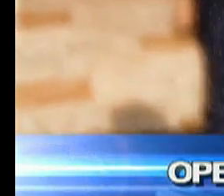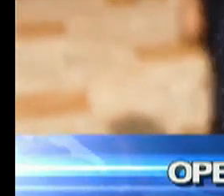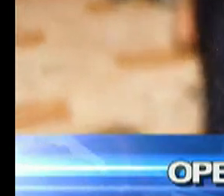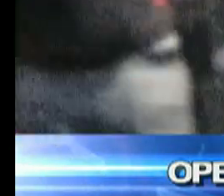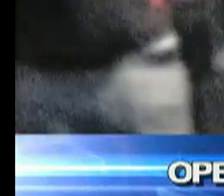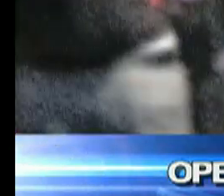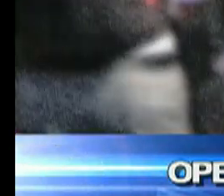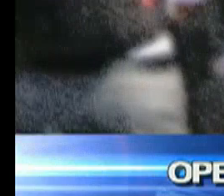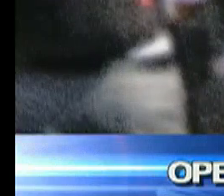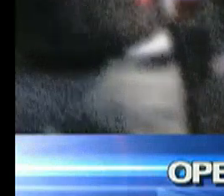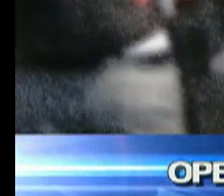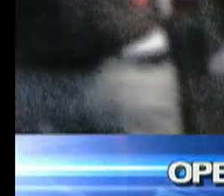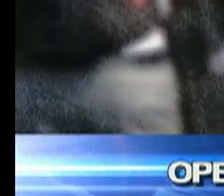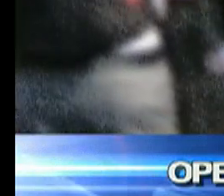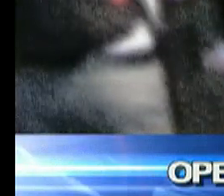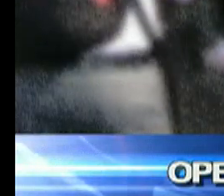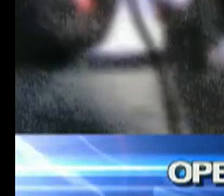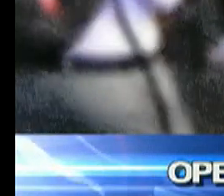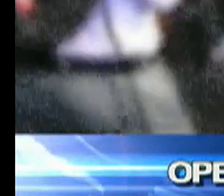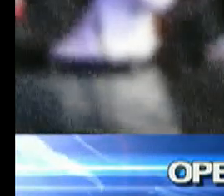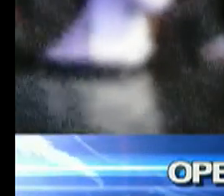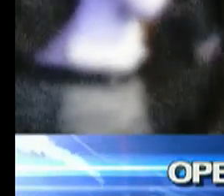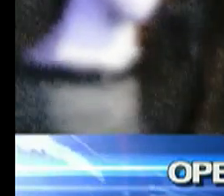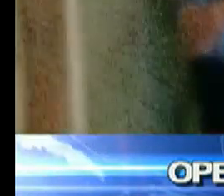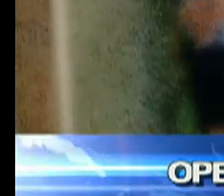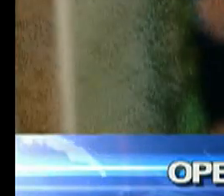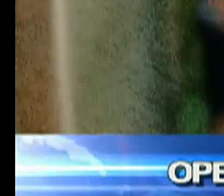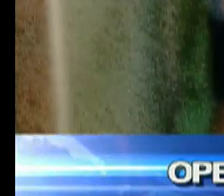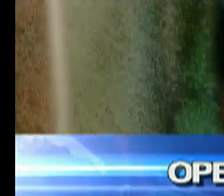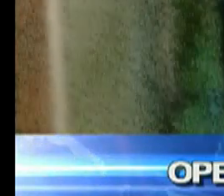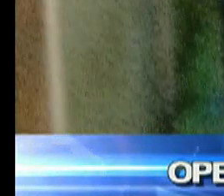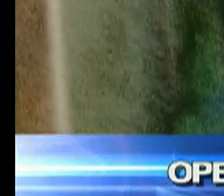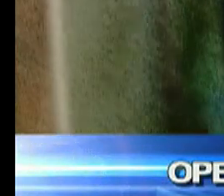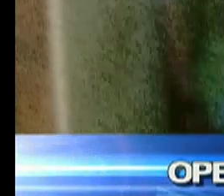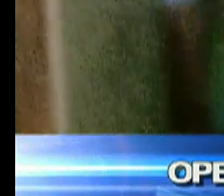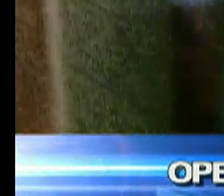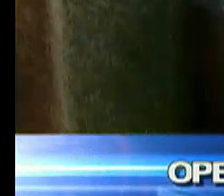otras anomalías fueron las causas.